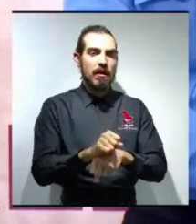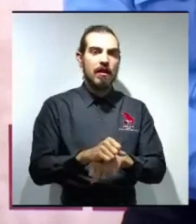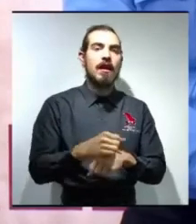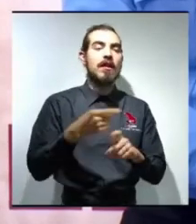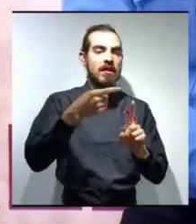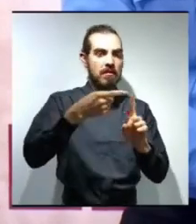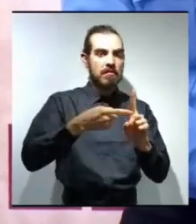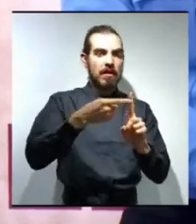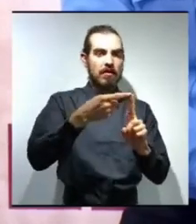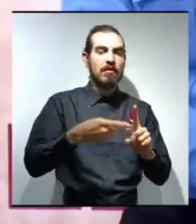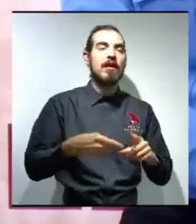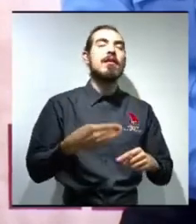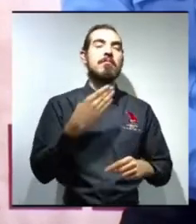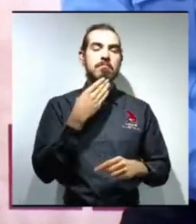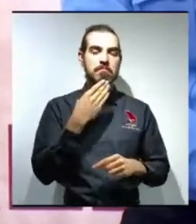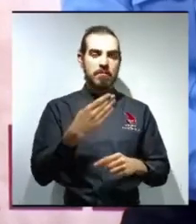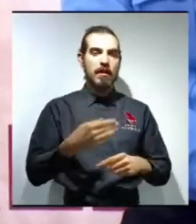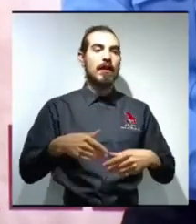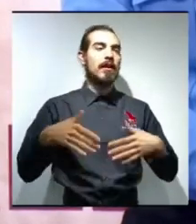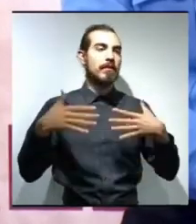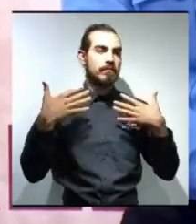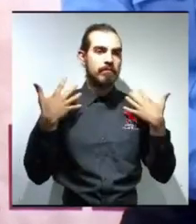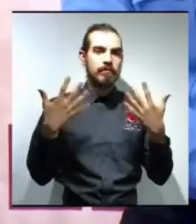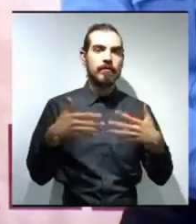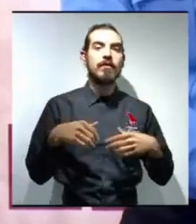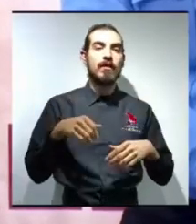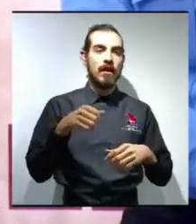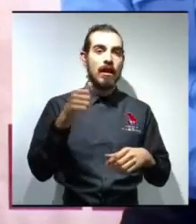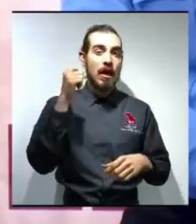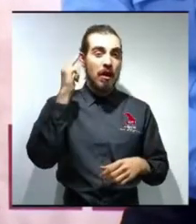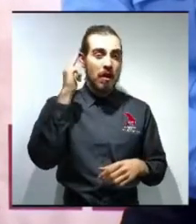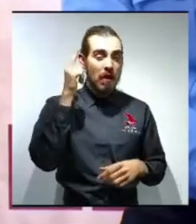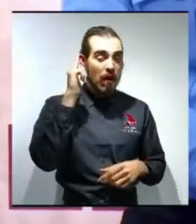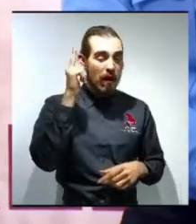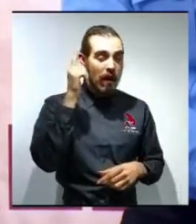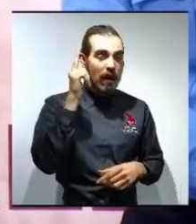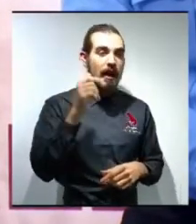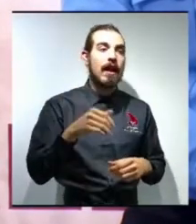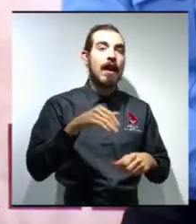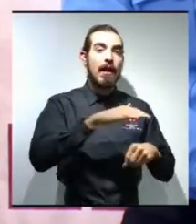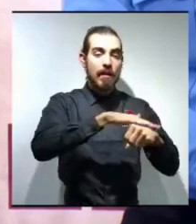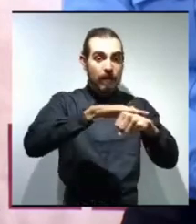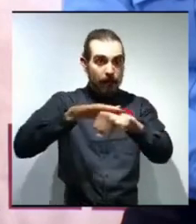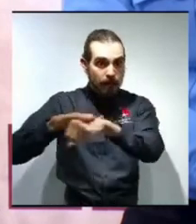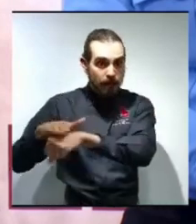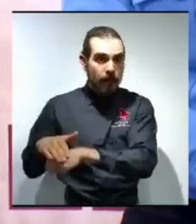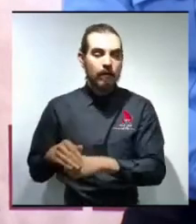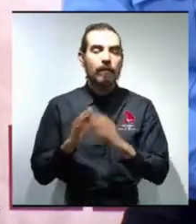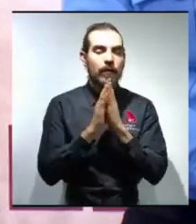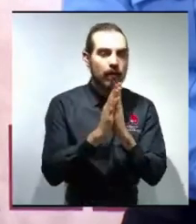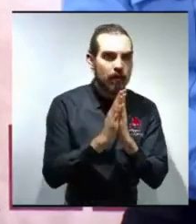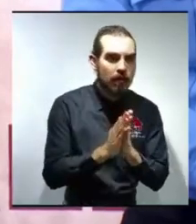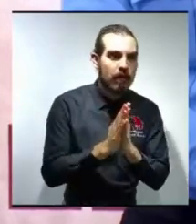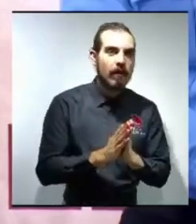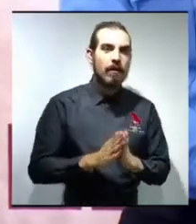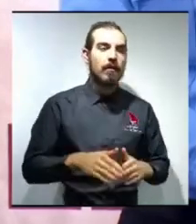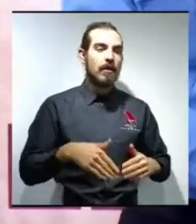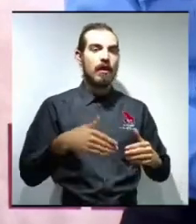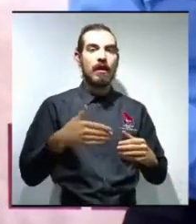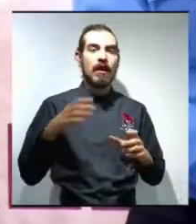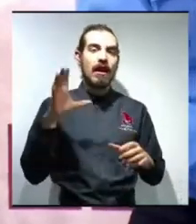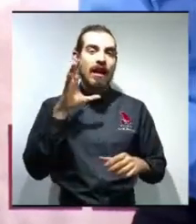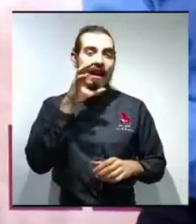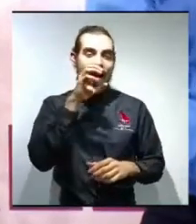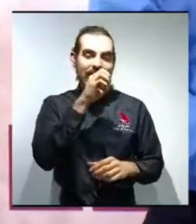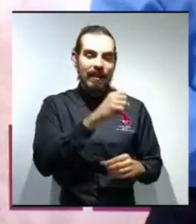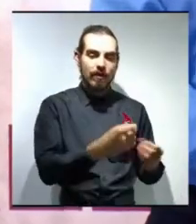de aprovechar a todas las personas para que le den el mantenimiento a sus calentones, aprovecho el comercial, a las calefacciones, ya que desafortunadamente al